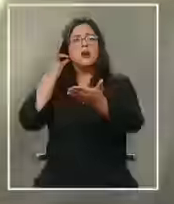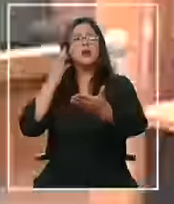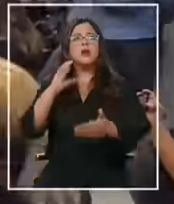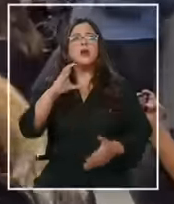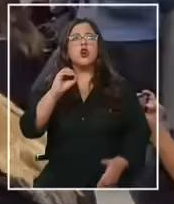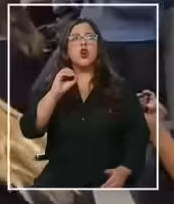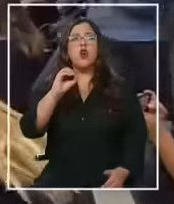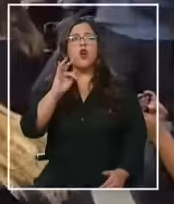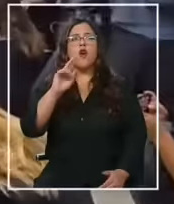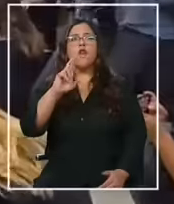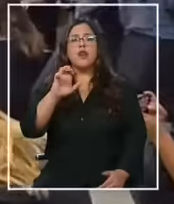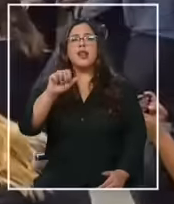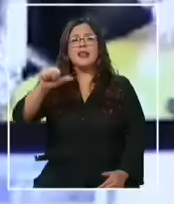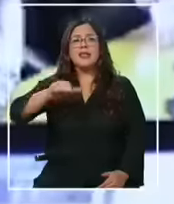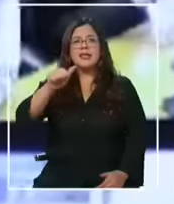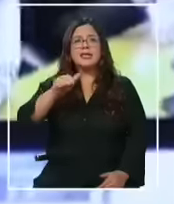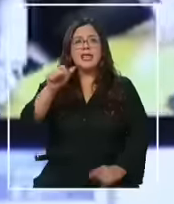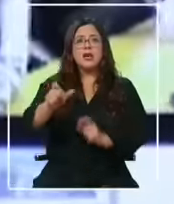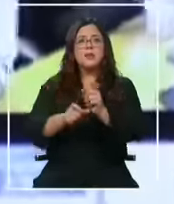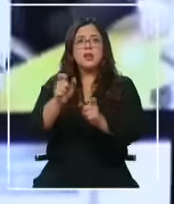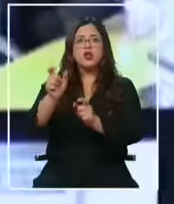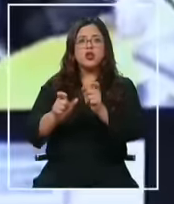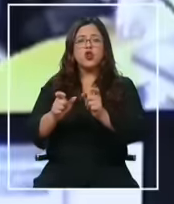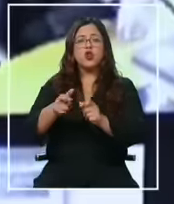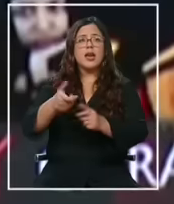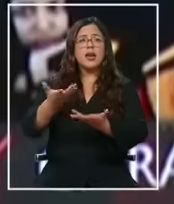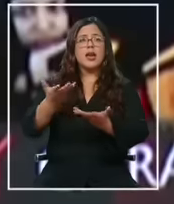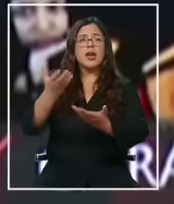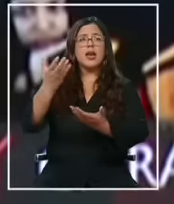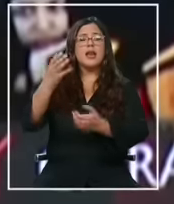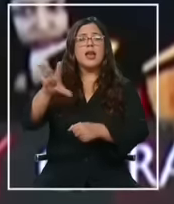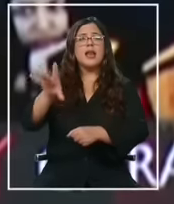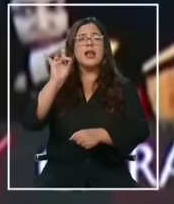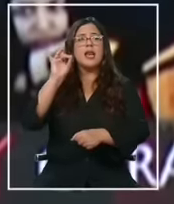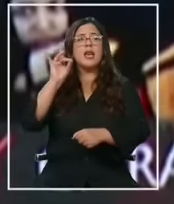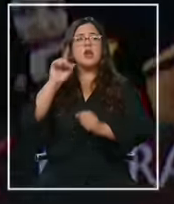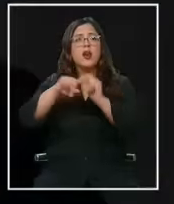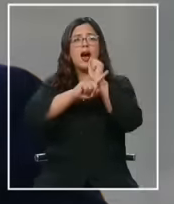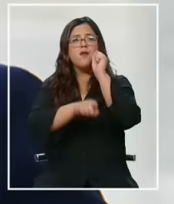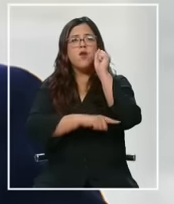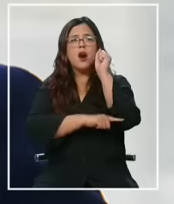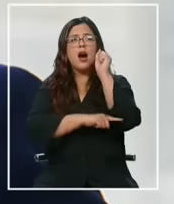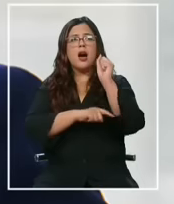Cofré. 16 de los 38 imputados eligieron como defensor